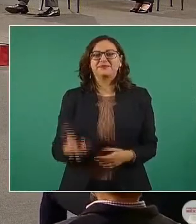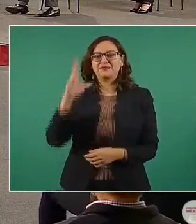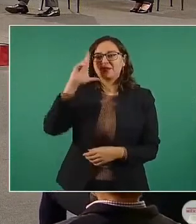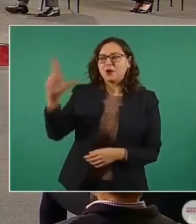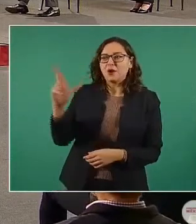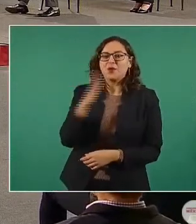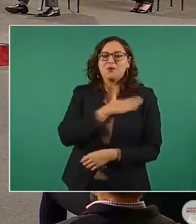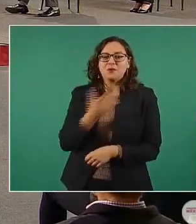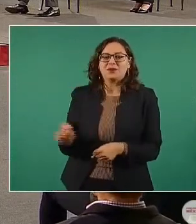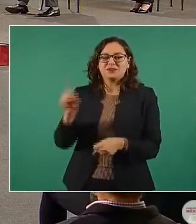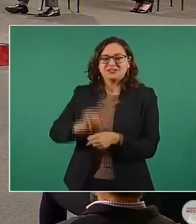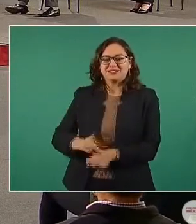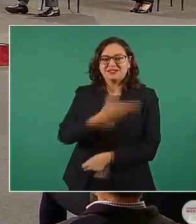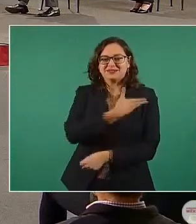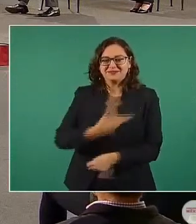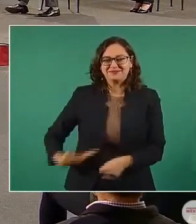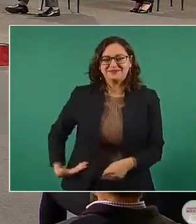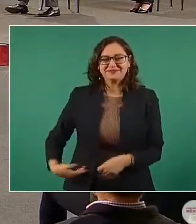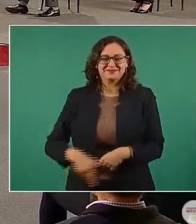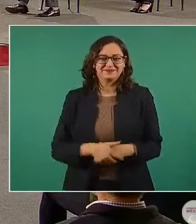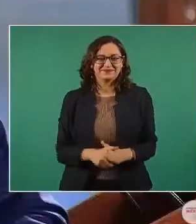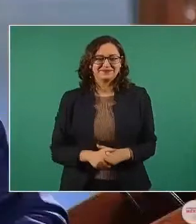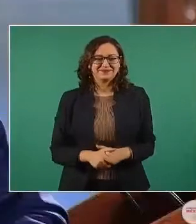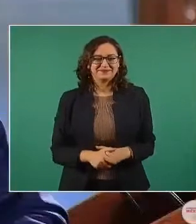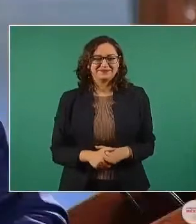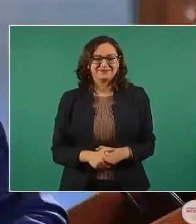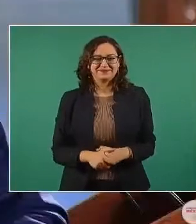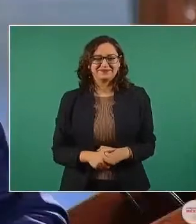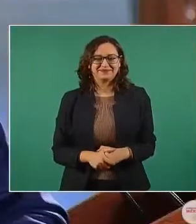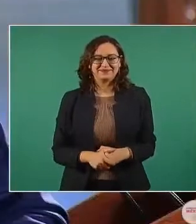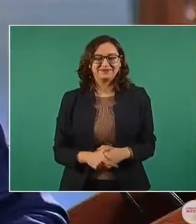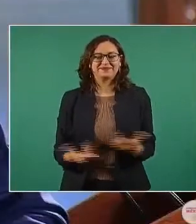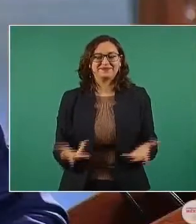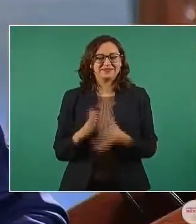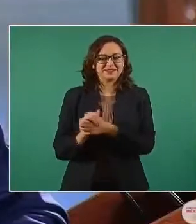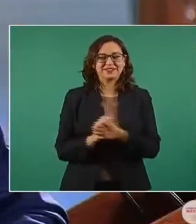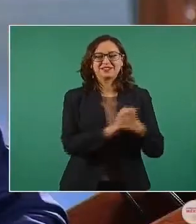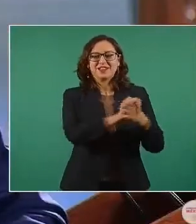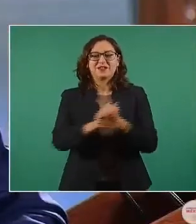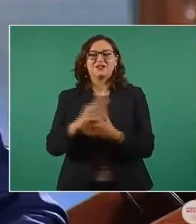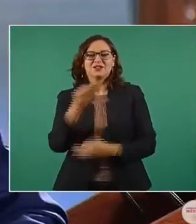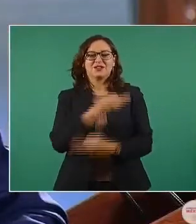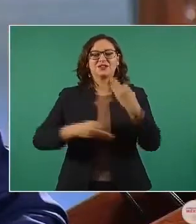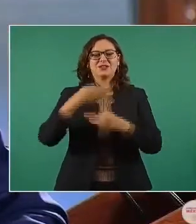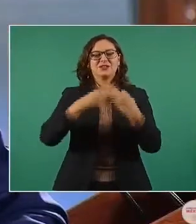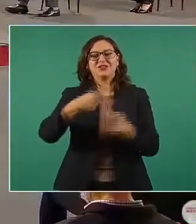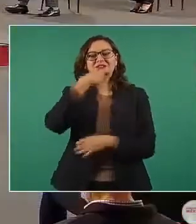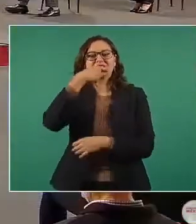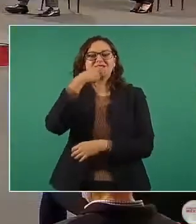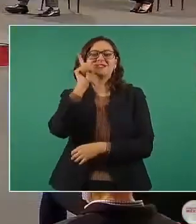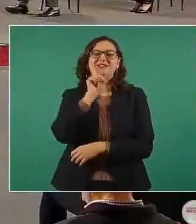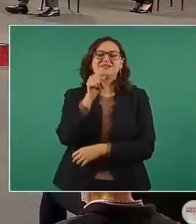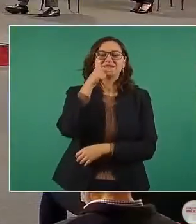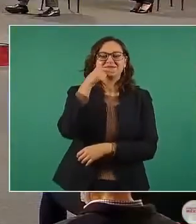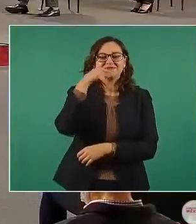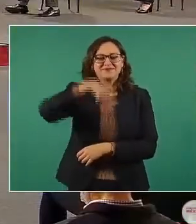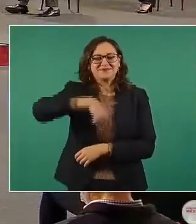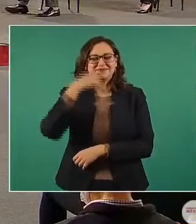buenos días, presidente. Le mando un saludo, igual que aquí todos los niñas y niños de esta escuela. Y